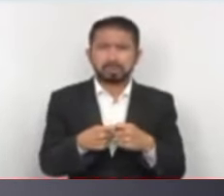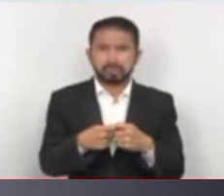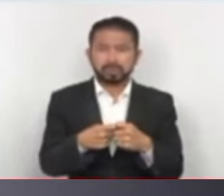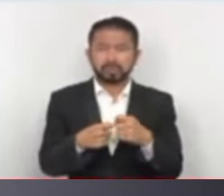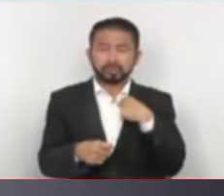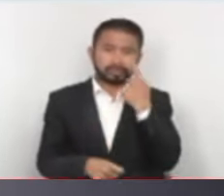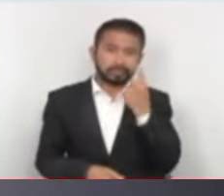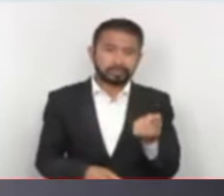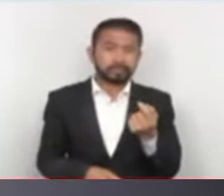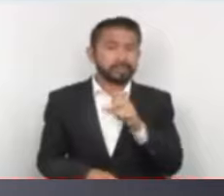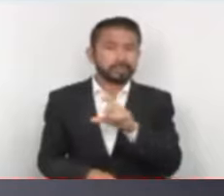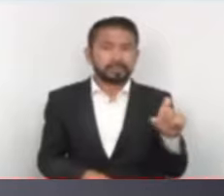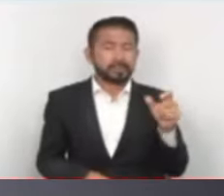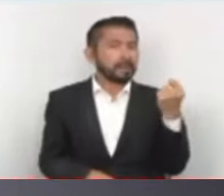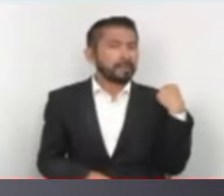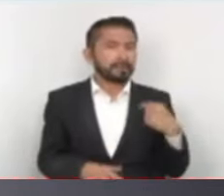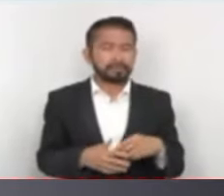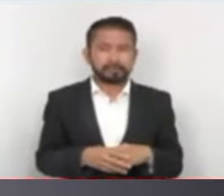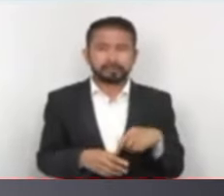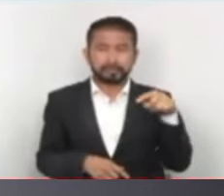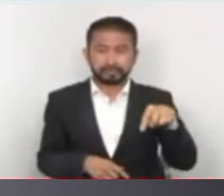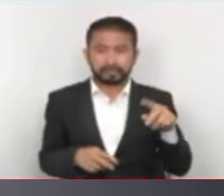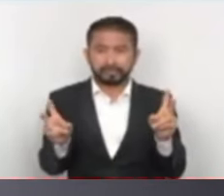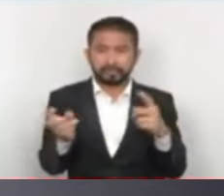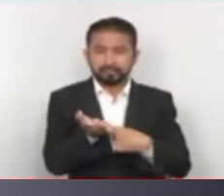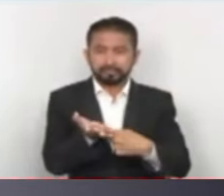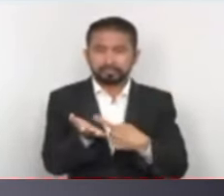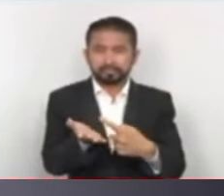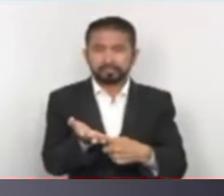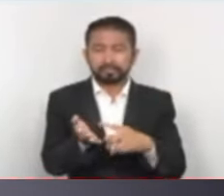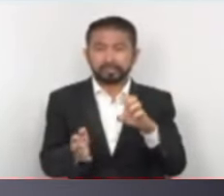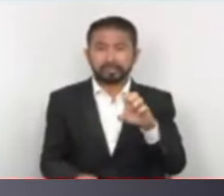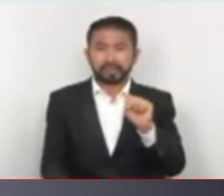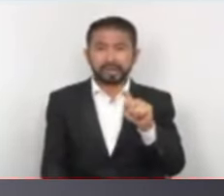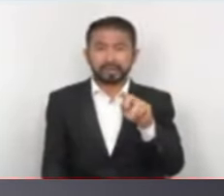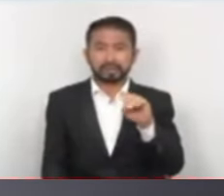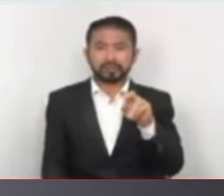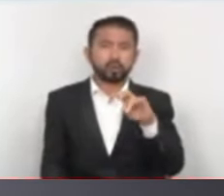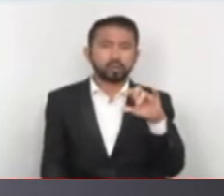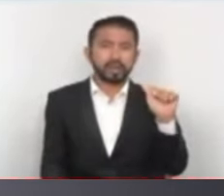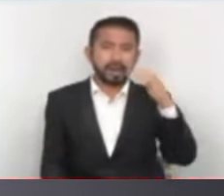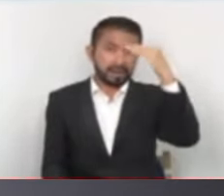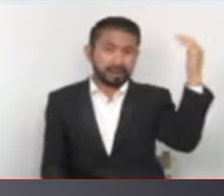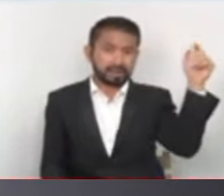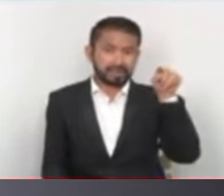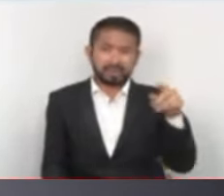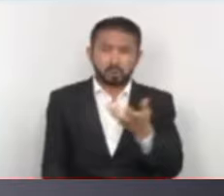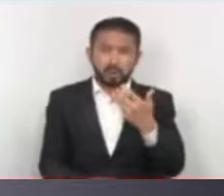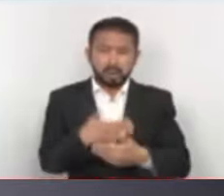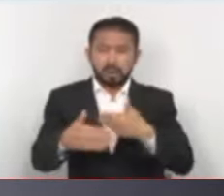estaba viendo aquí la semana pasada, que hablaban de Estonia, creo, donde todas las